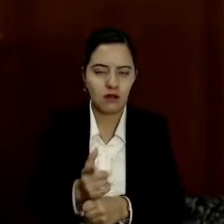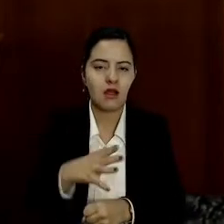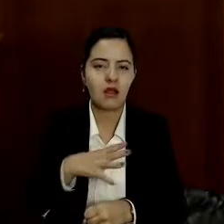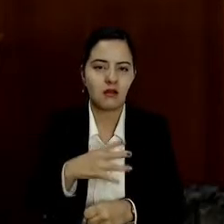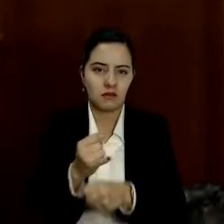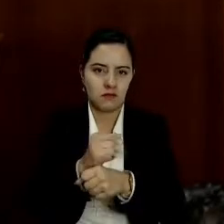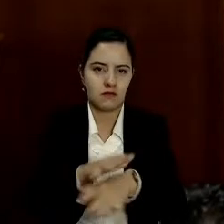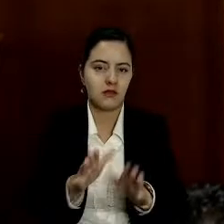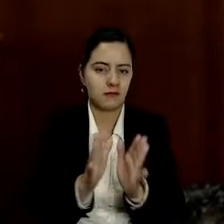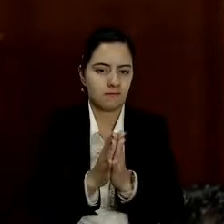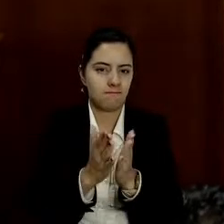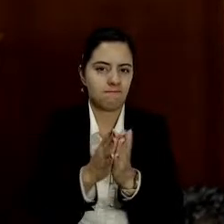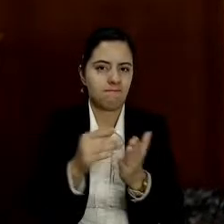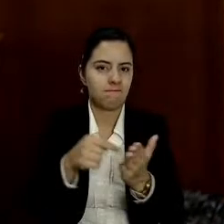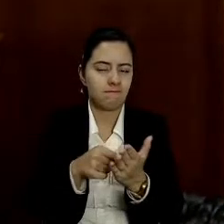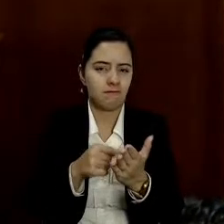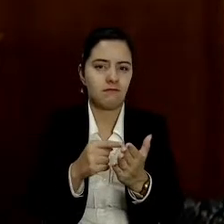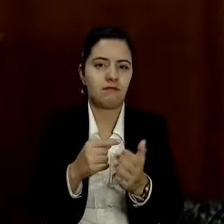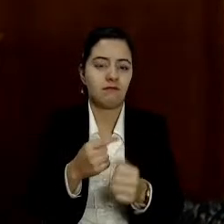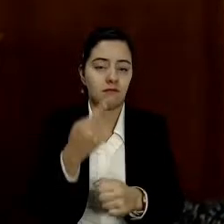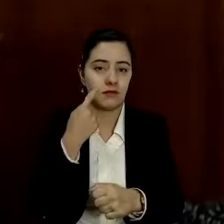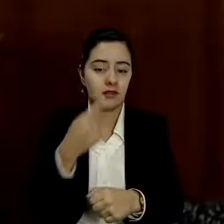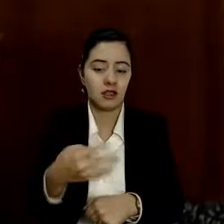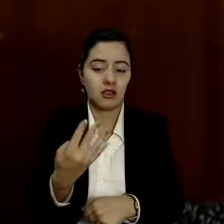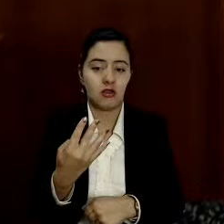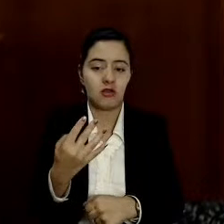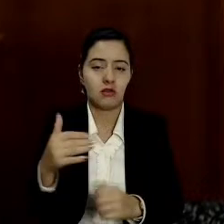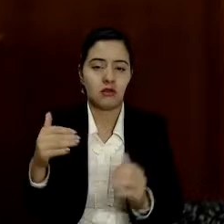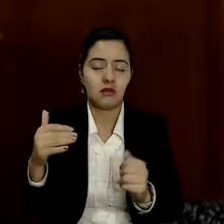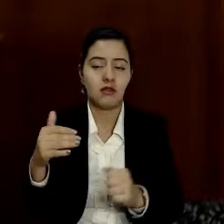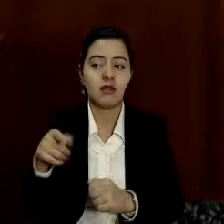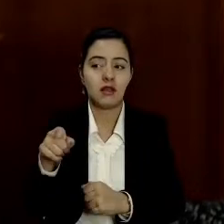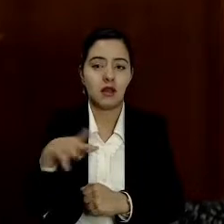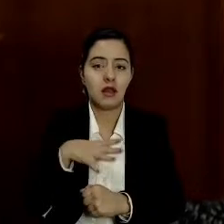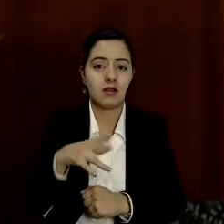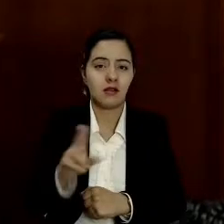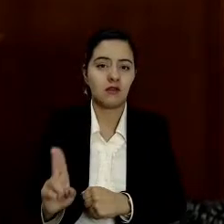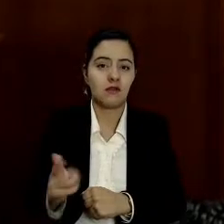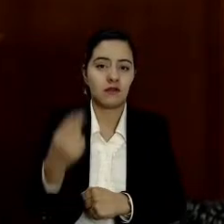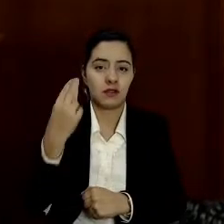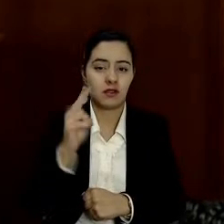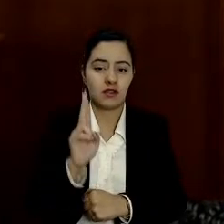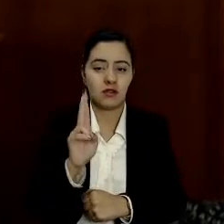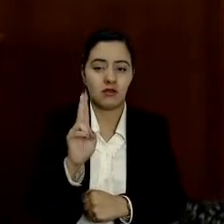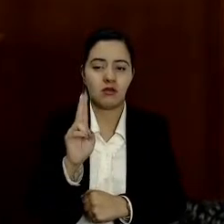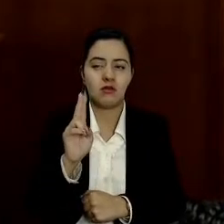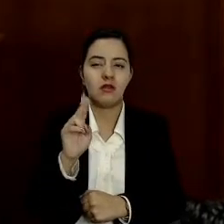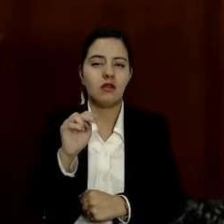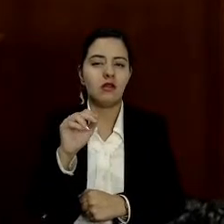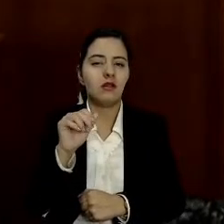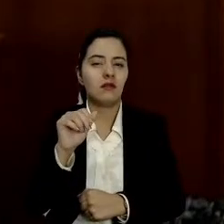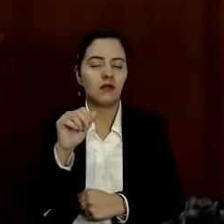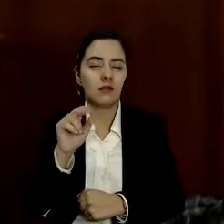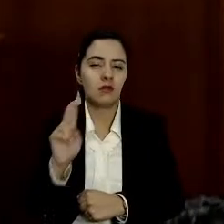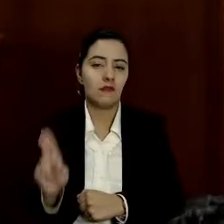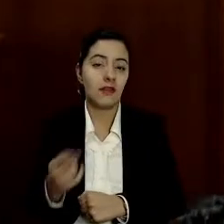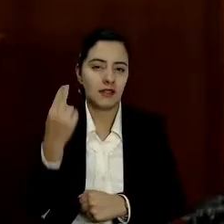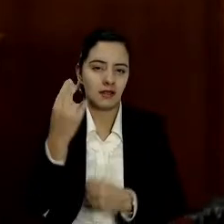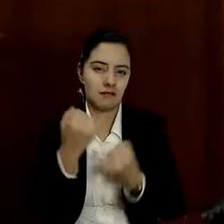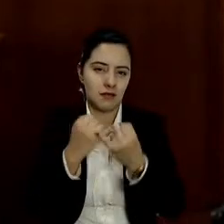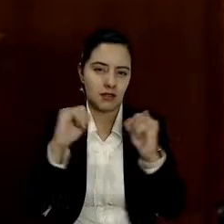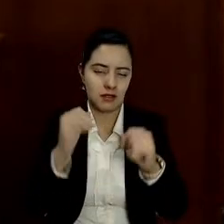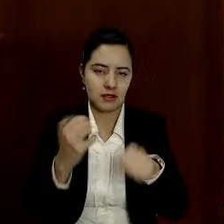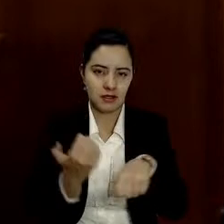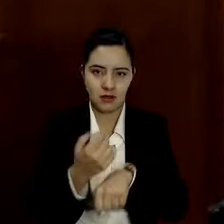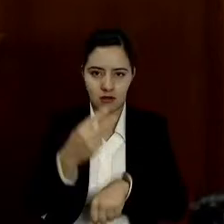libro, un total de 14 correspondieron a la Universidad Autónoma del Estado de México, la cual los operó a través